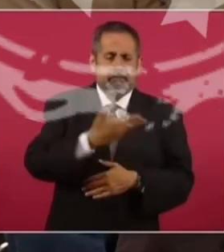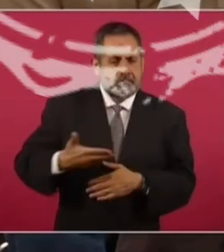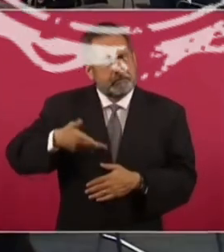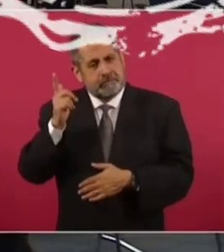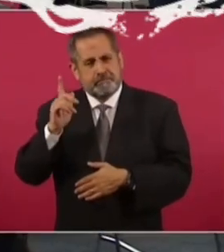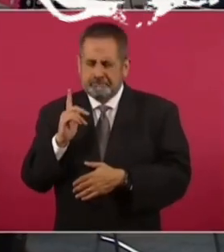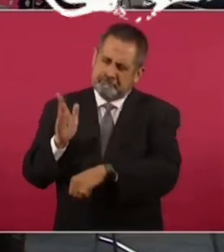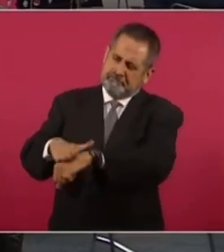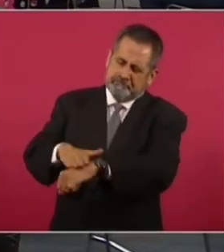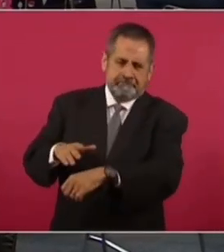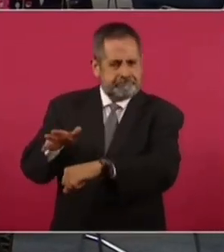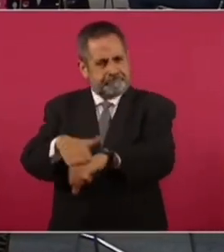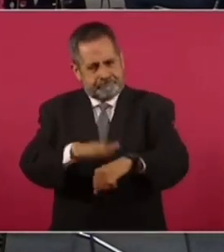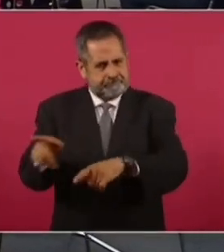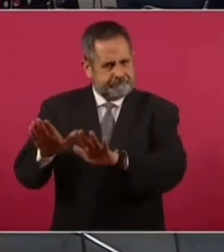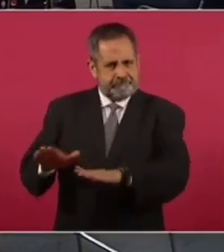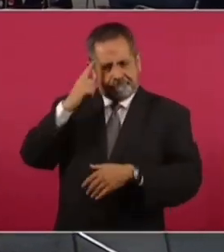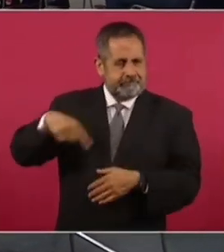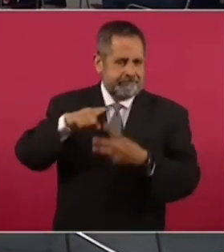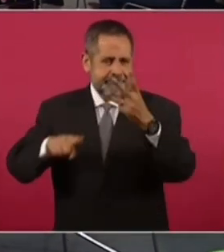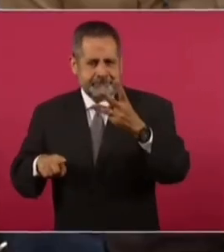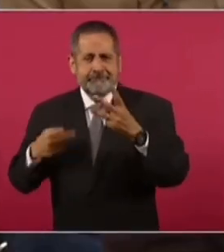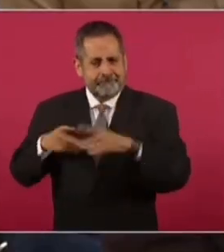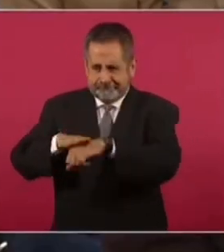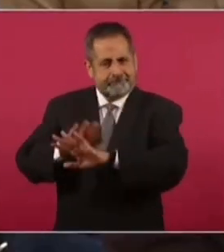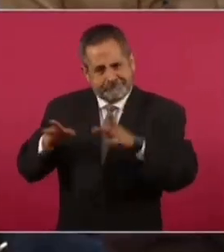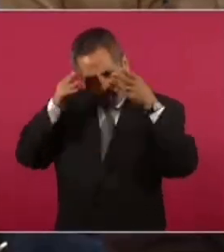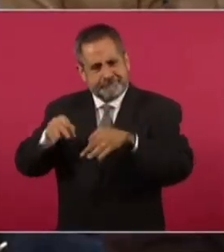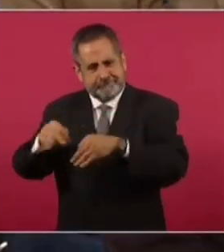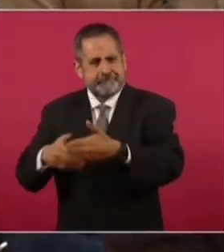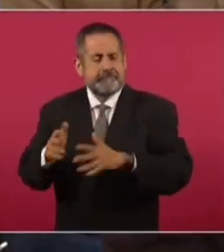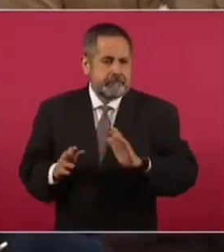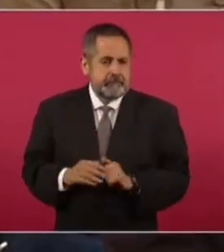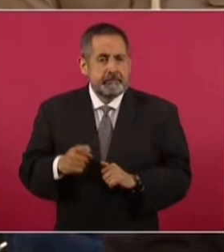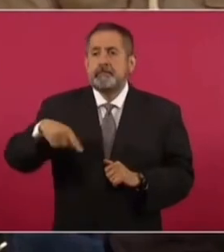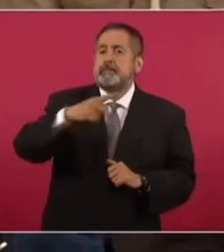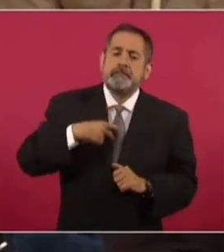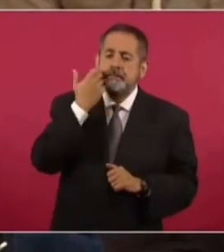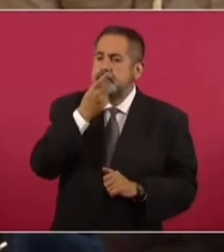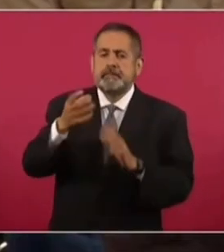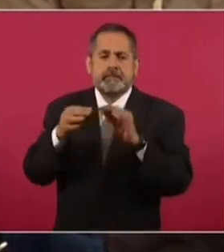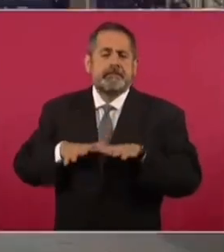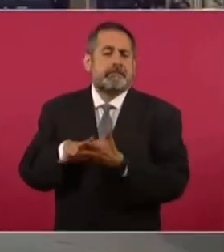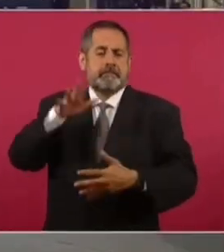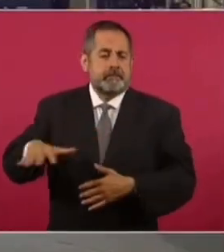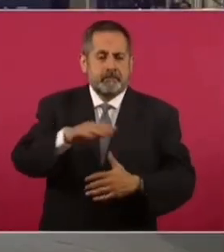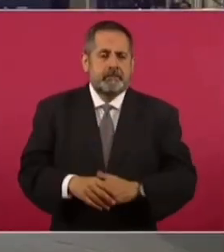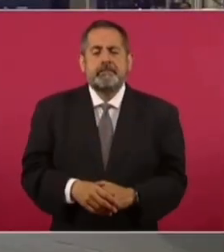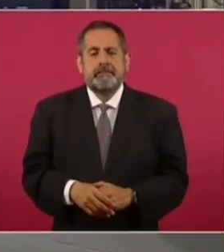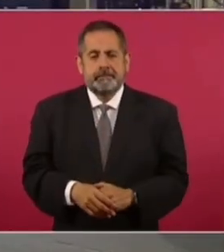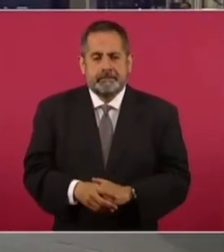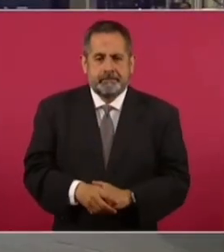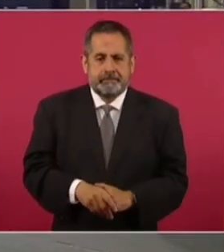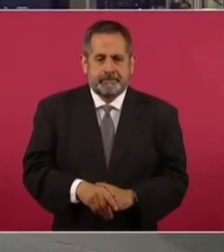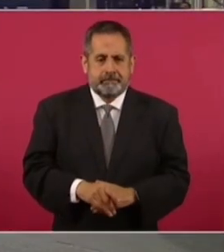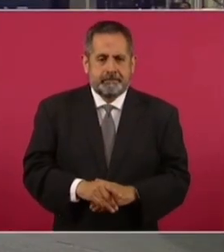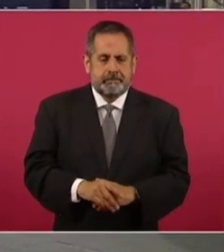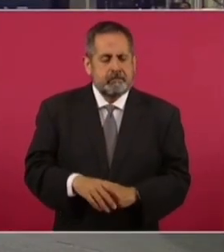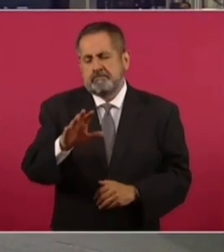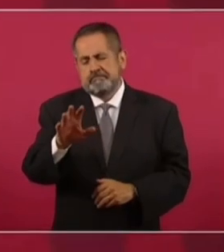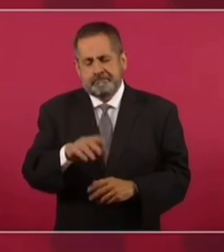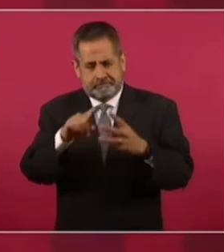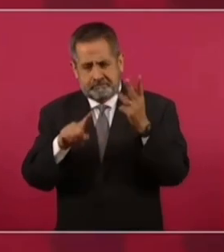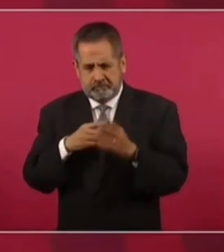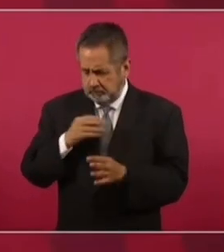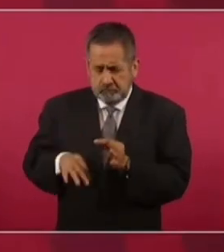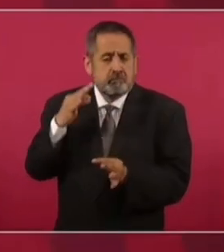No valdría la pena un extrañamiento, una llamada de atención para que estos personajes se pongan a trabajar. Ese es el clamor de la gente, la mayoría de la sociedad. Sí, ellos cumplen con